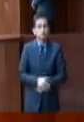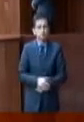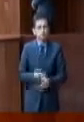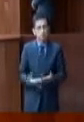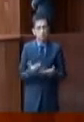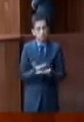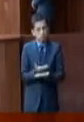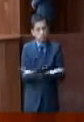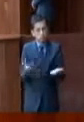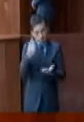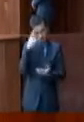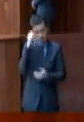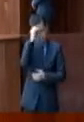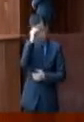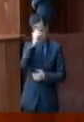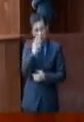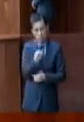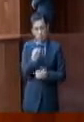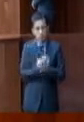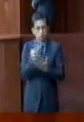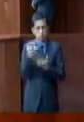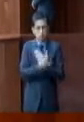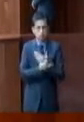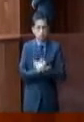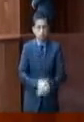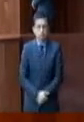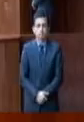pleno los proyectos materia de la cuenta